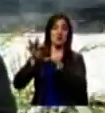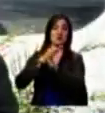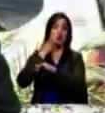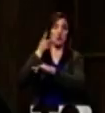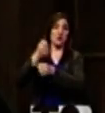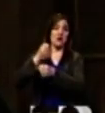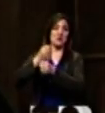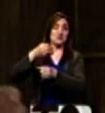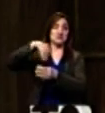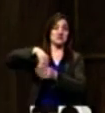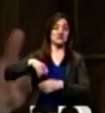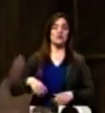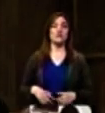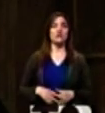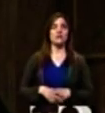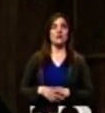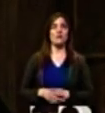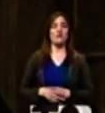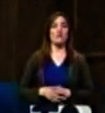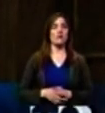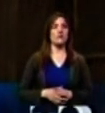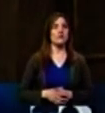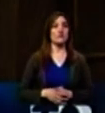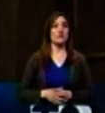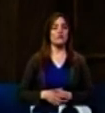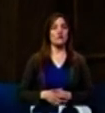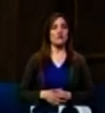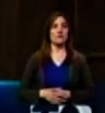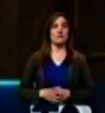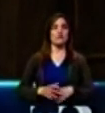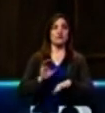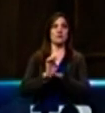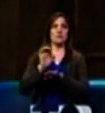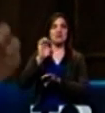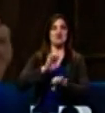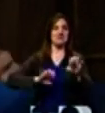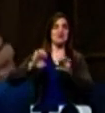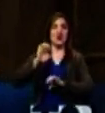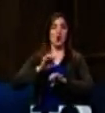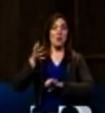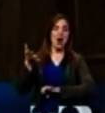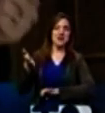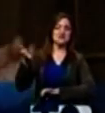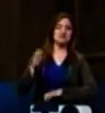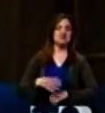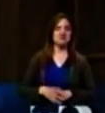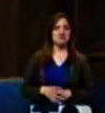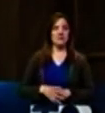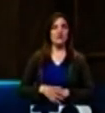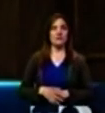en Londres. Eso era una opción que el Ecuador estaba explorando para otorgarle un